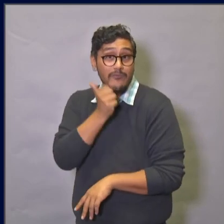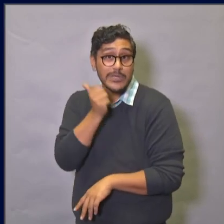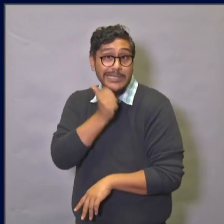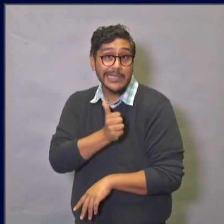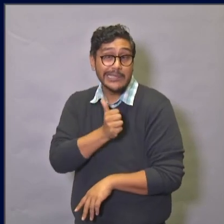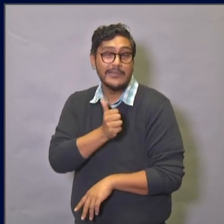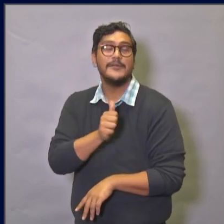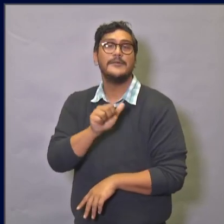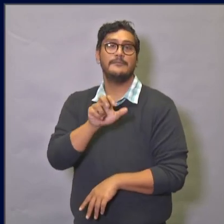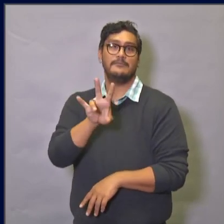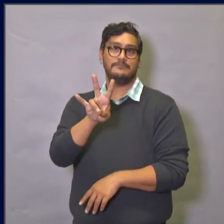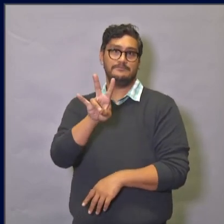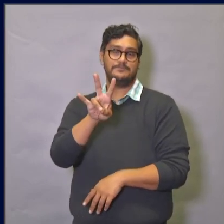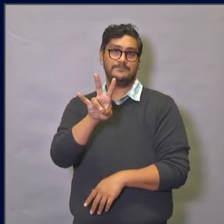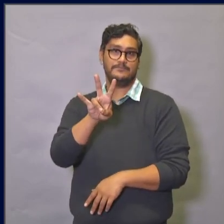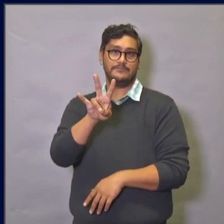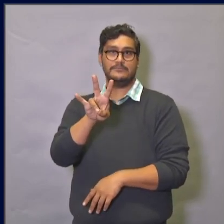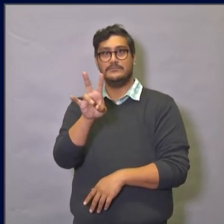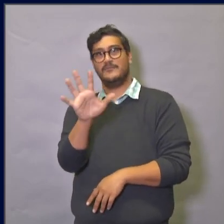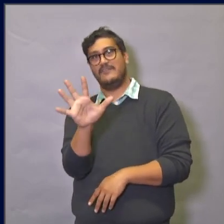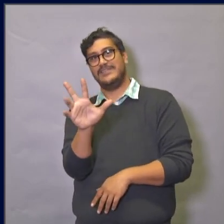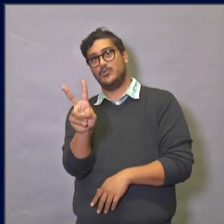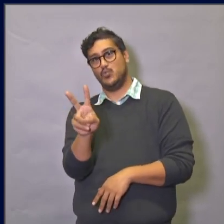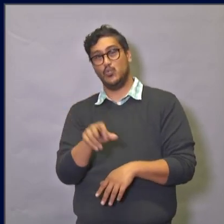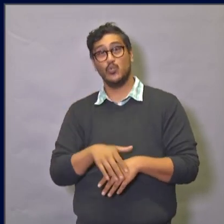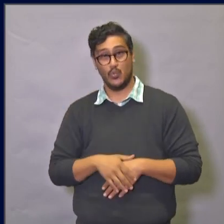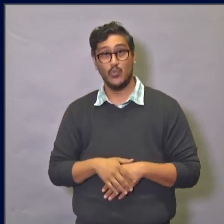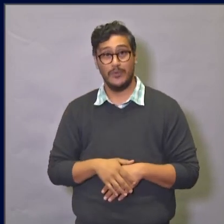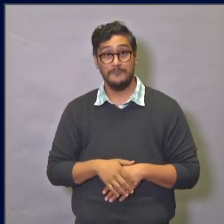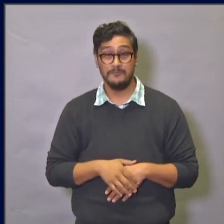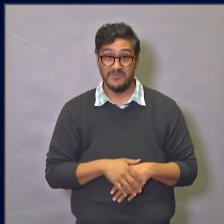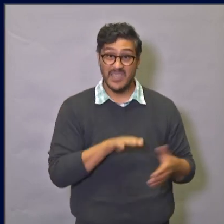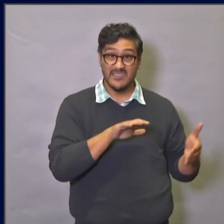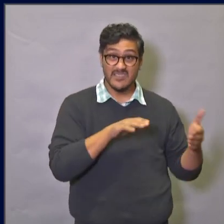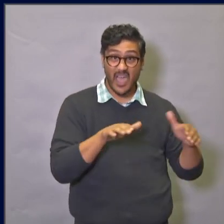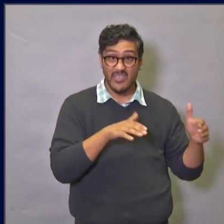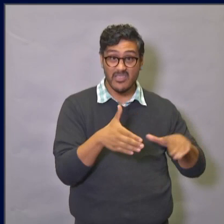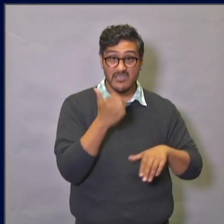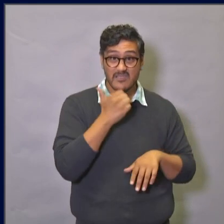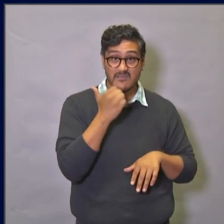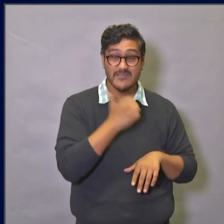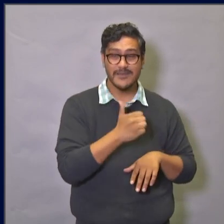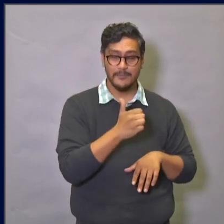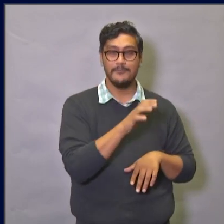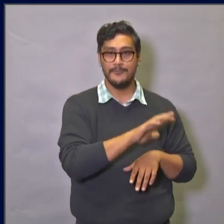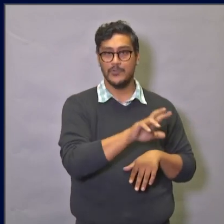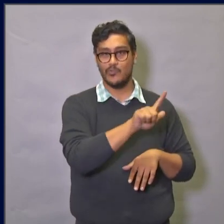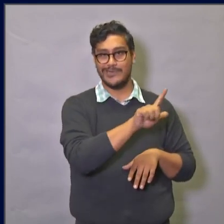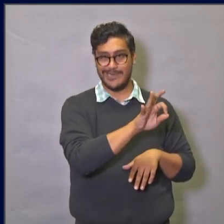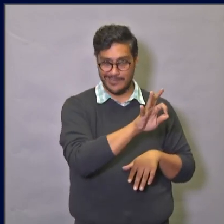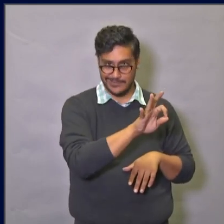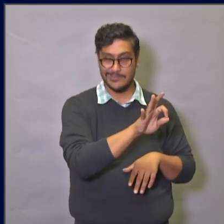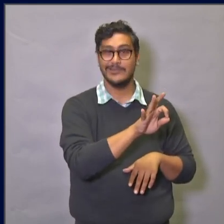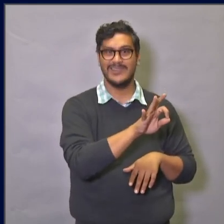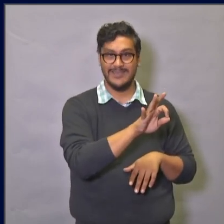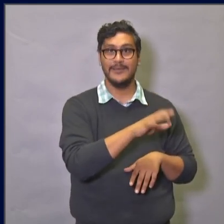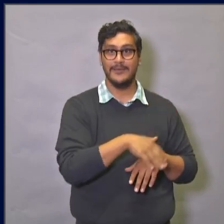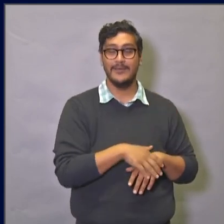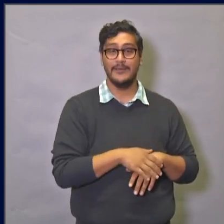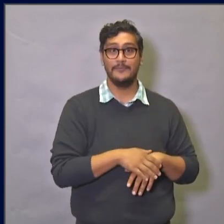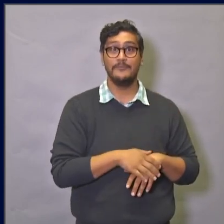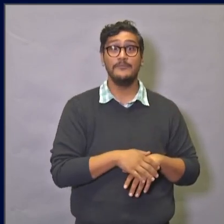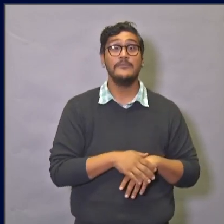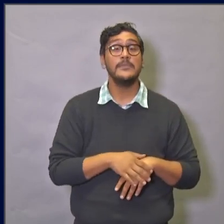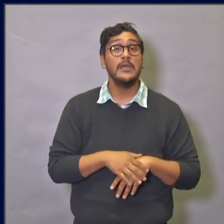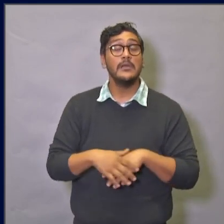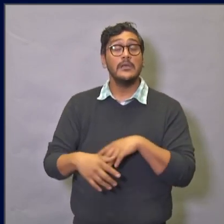de 752. El promedio de fallecimientos diarios es de 29. Y la